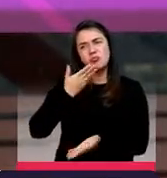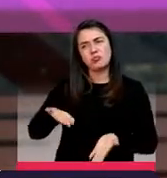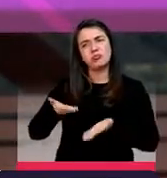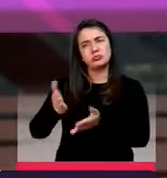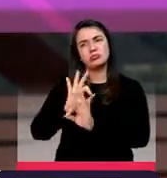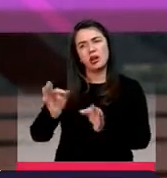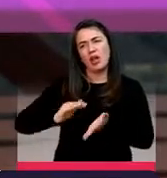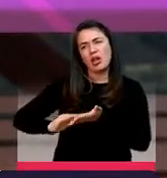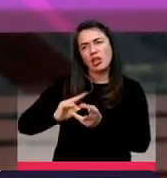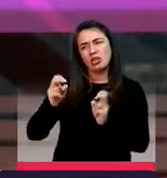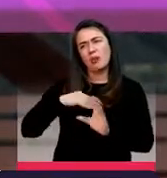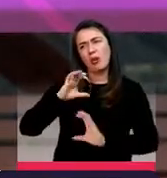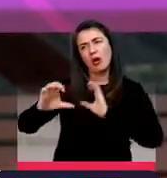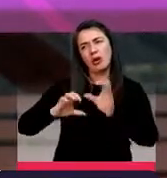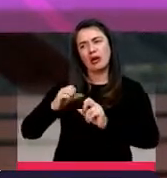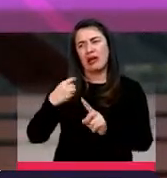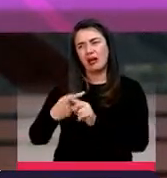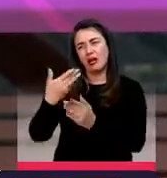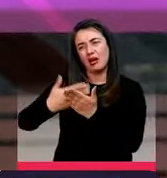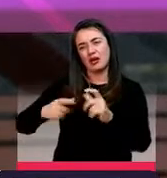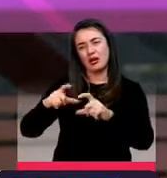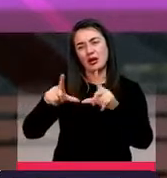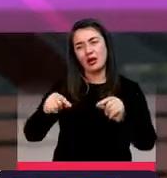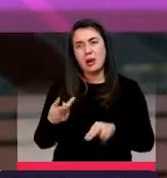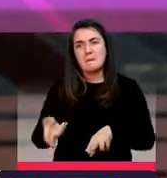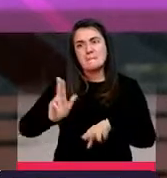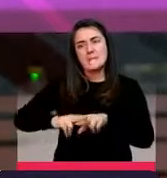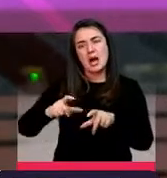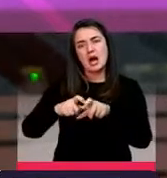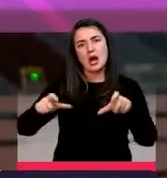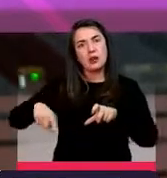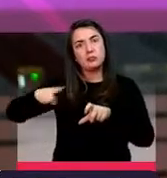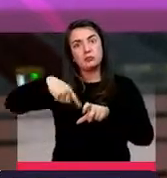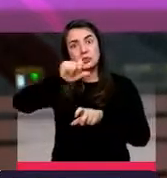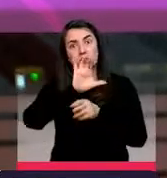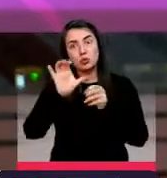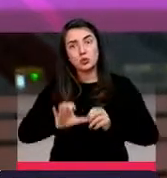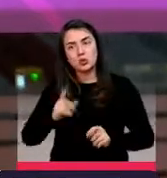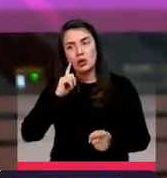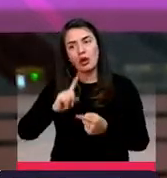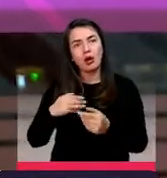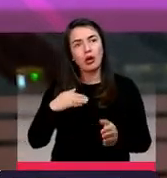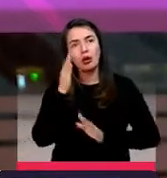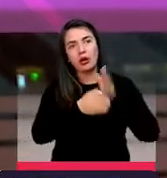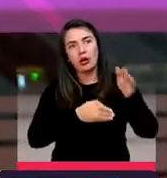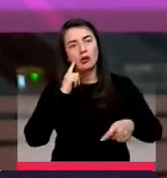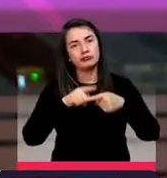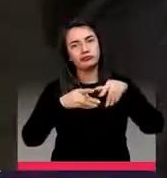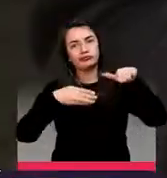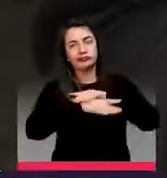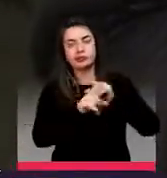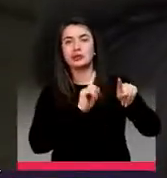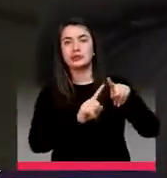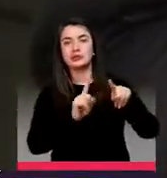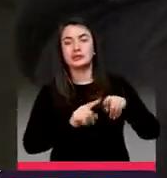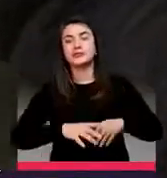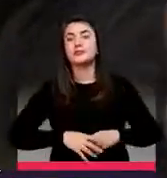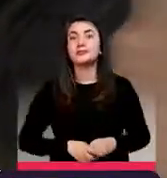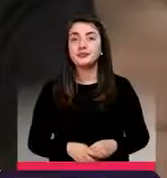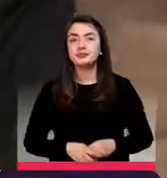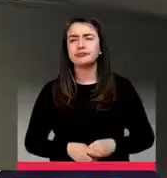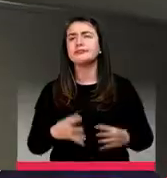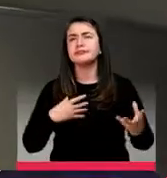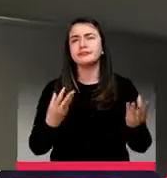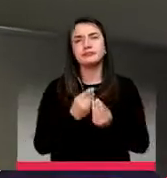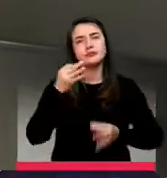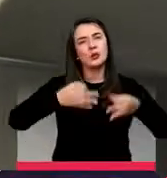reparación económica por expedir tarjetas adicionales para que los ciudadanos pudieran hacer transbordo. La decisión